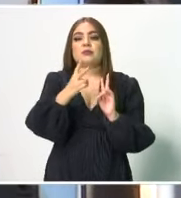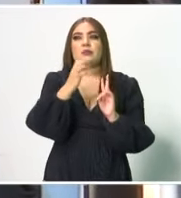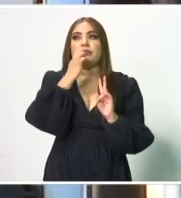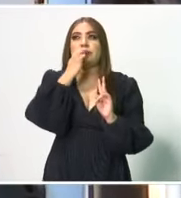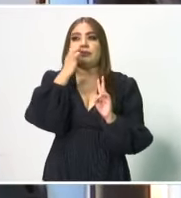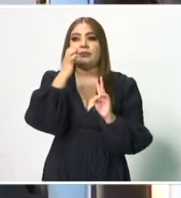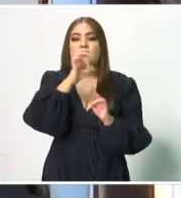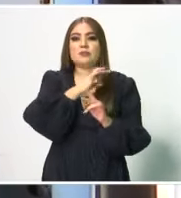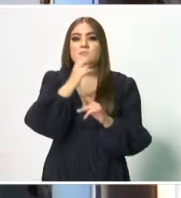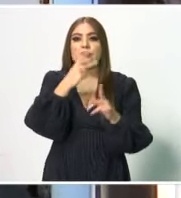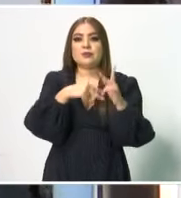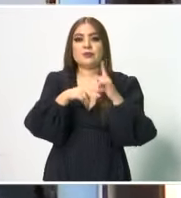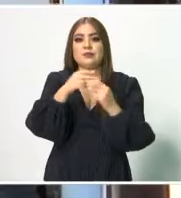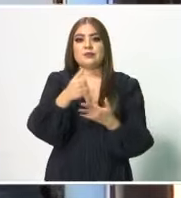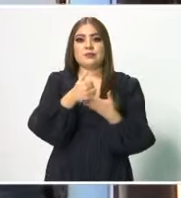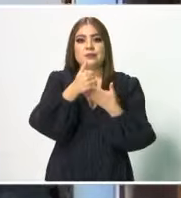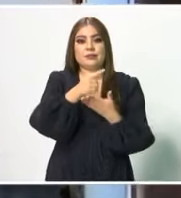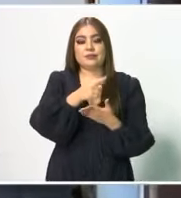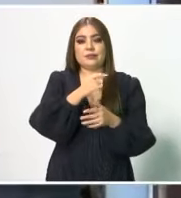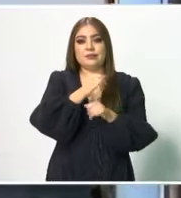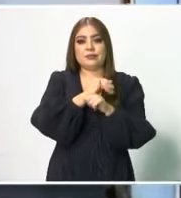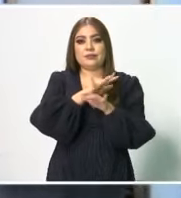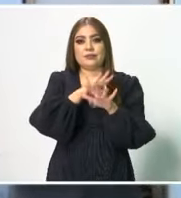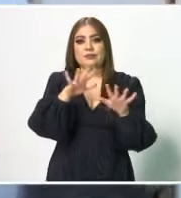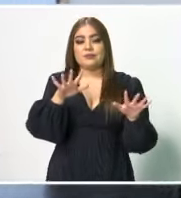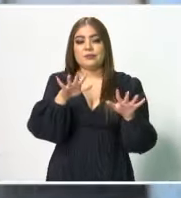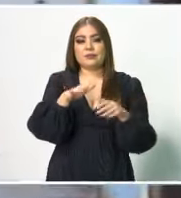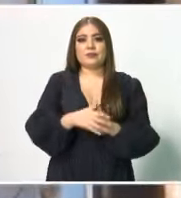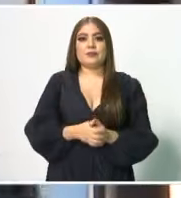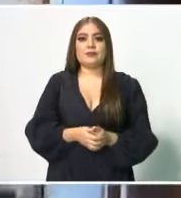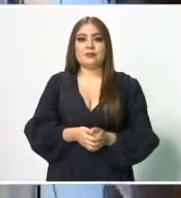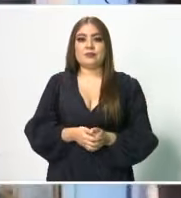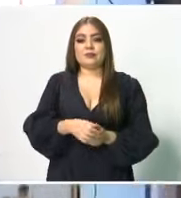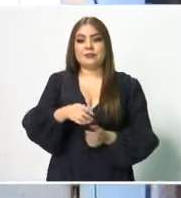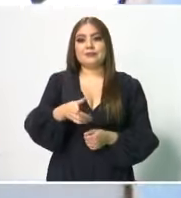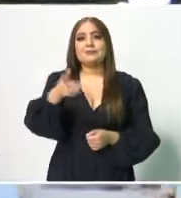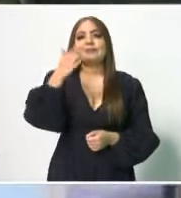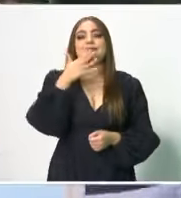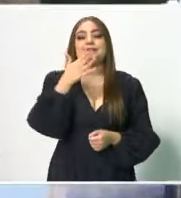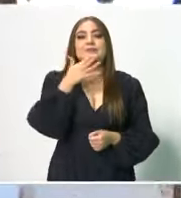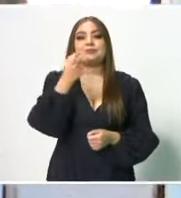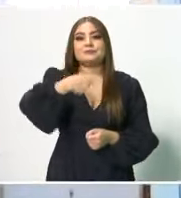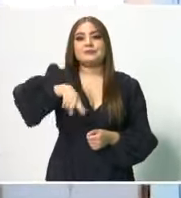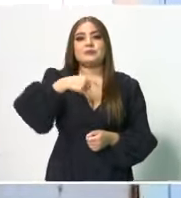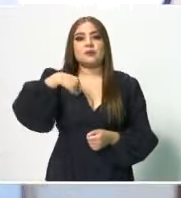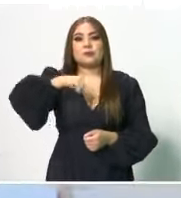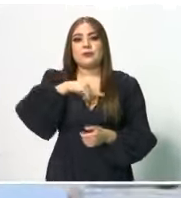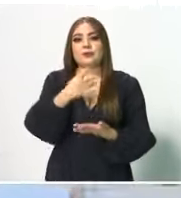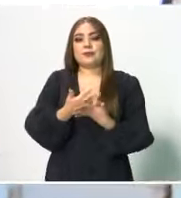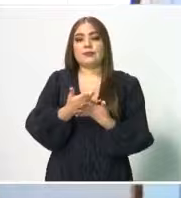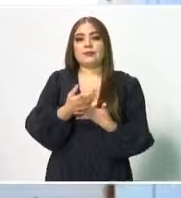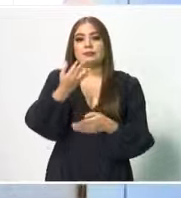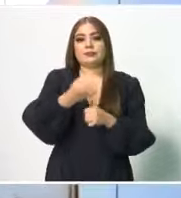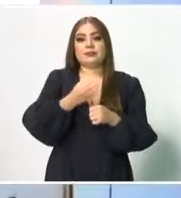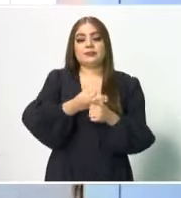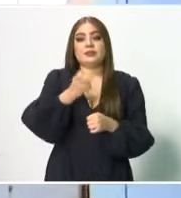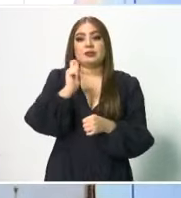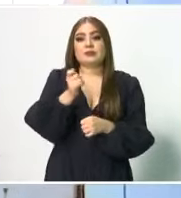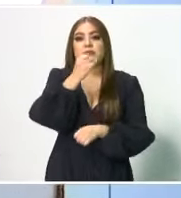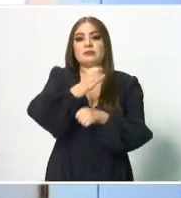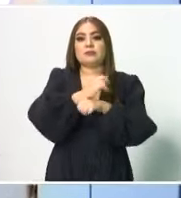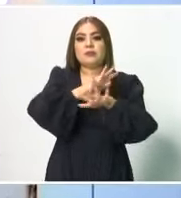pudiera brindarle auxilio. Ese es el informe que tenemos hasta el momento, Ángel. Bien, pues vamos a esperar a la información